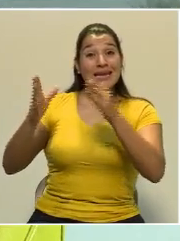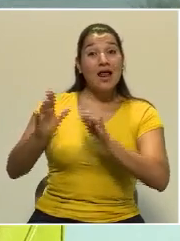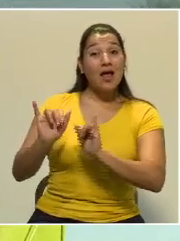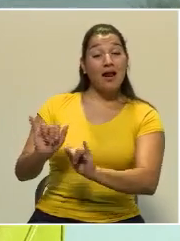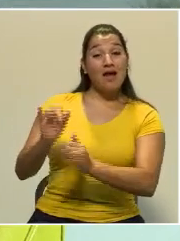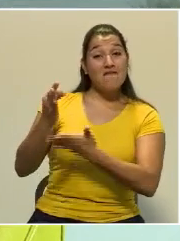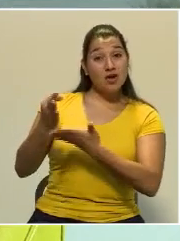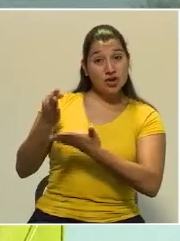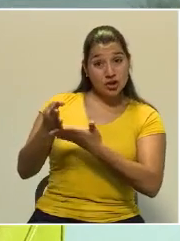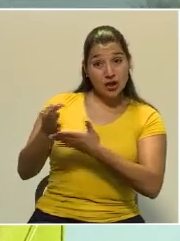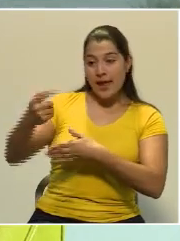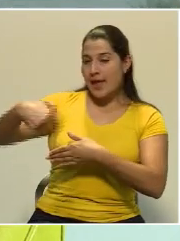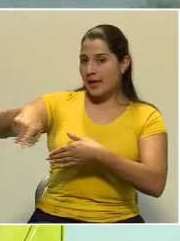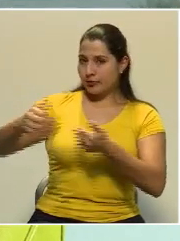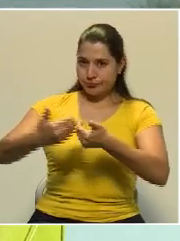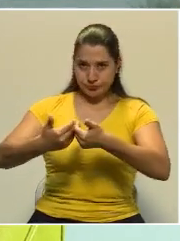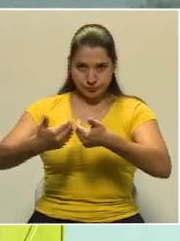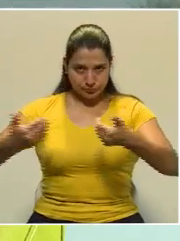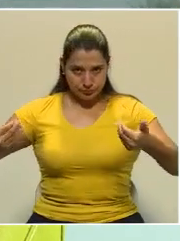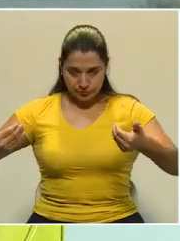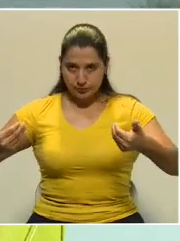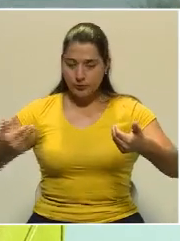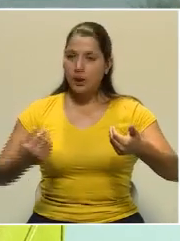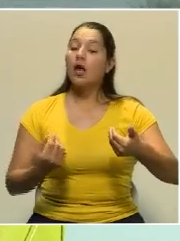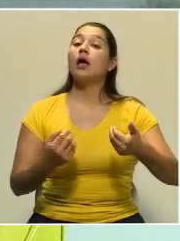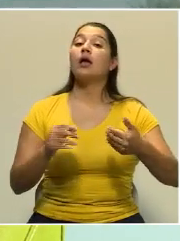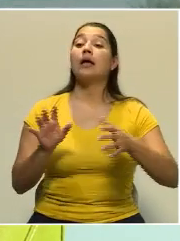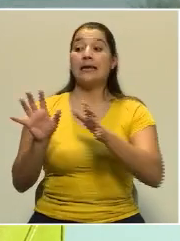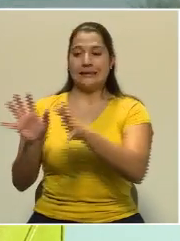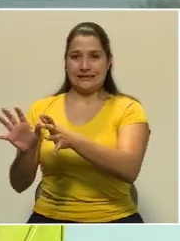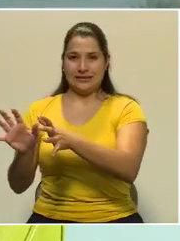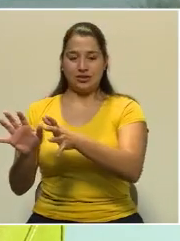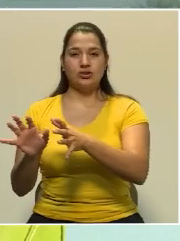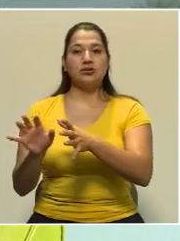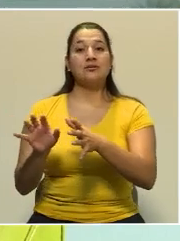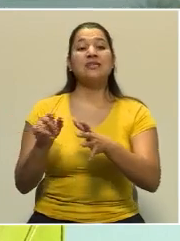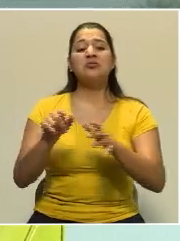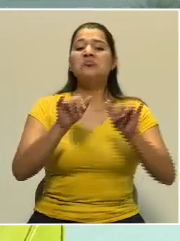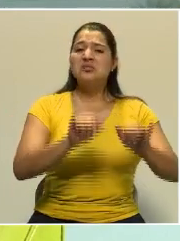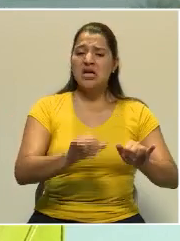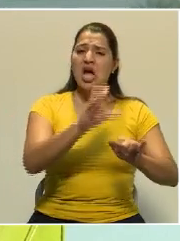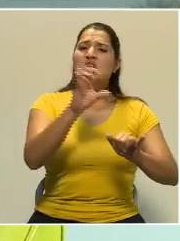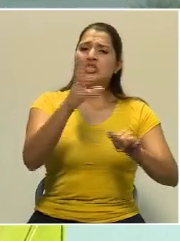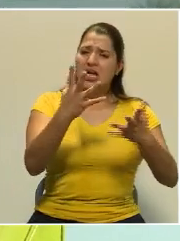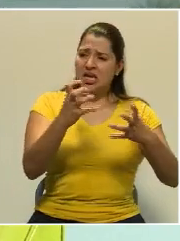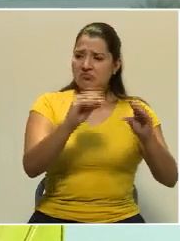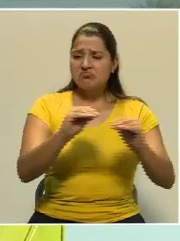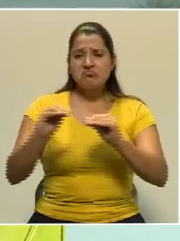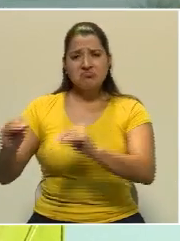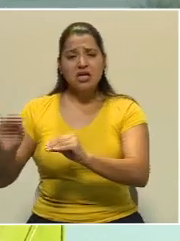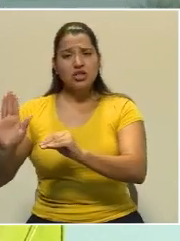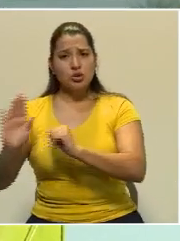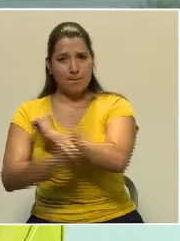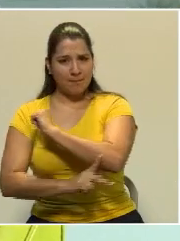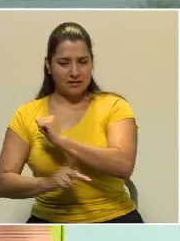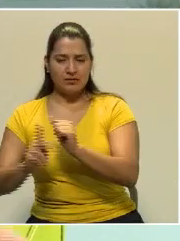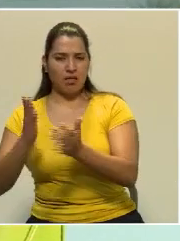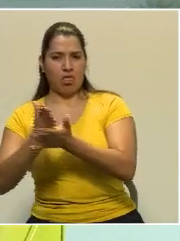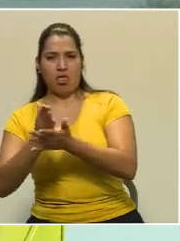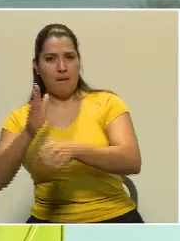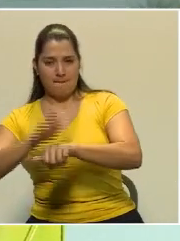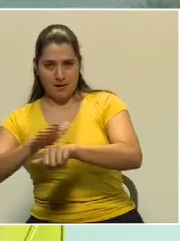frontera son totalmente aparte a los grupos controlados, las burbujas sanitarias controladas que se están haciendo ya desde hace varias semanas,